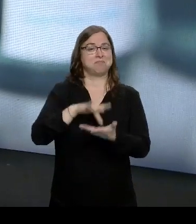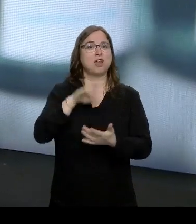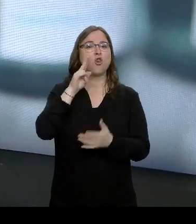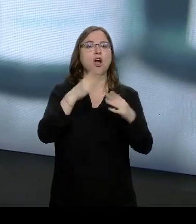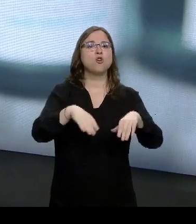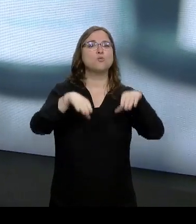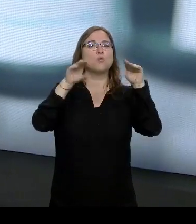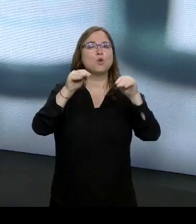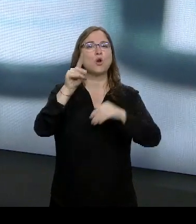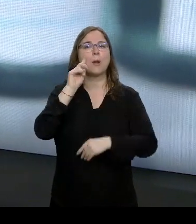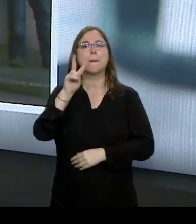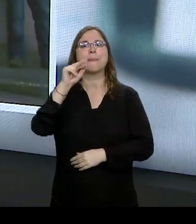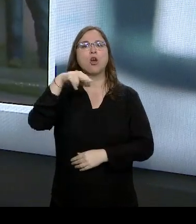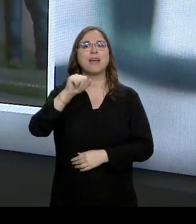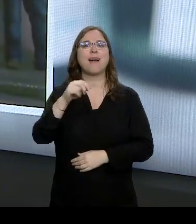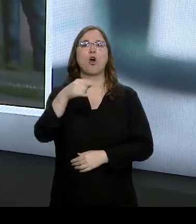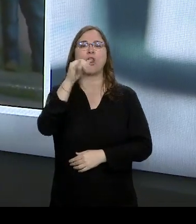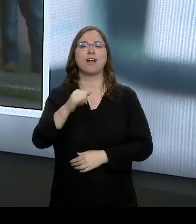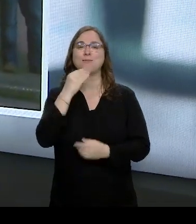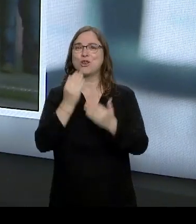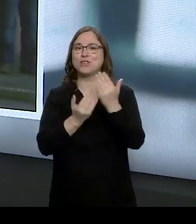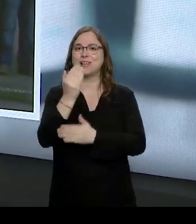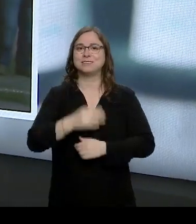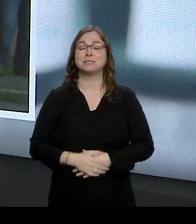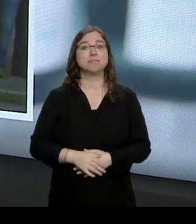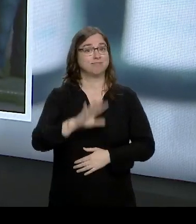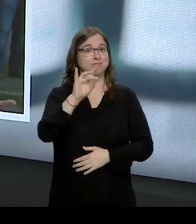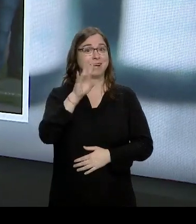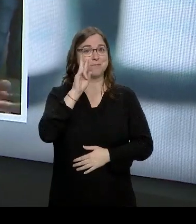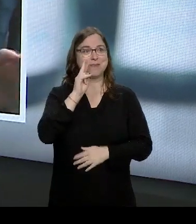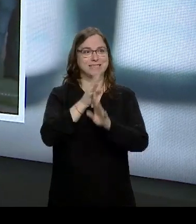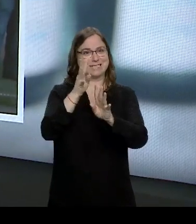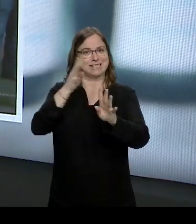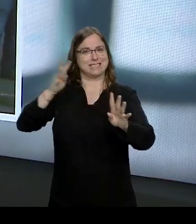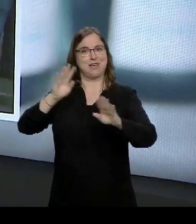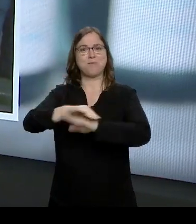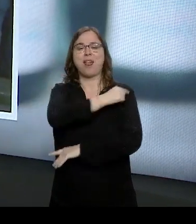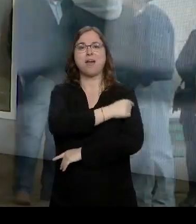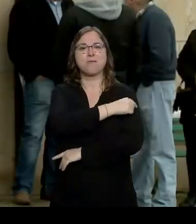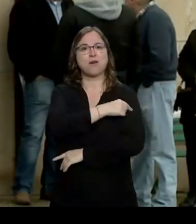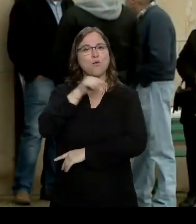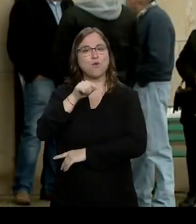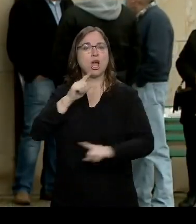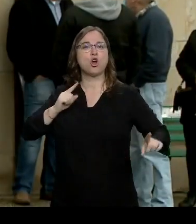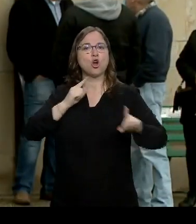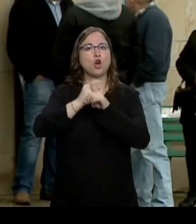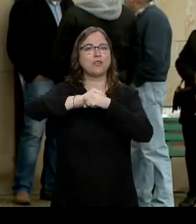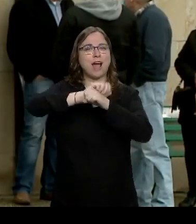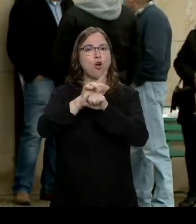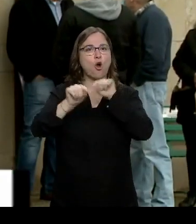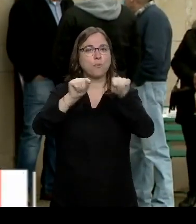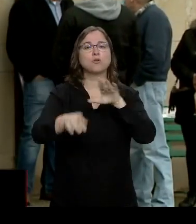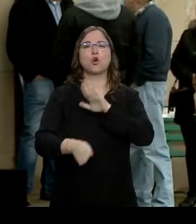en Burgos. Verónica González, buenos días. Sí, como veis, colas para administrarse esa vacuna contra la COVID, y es que sigue